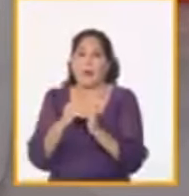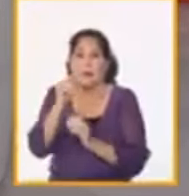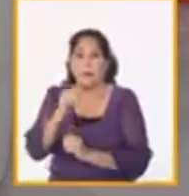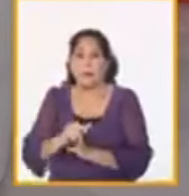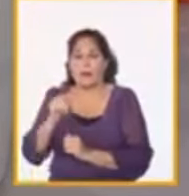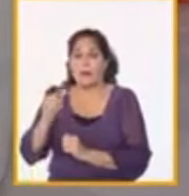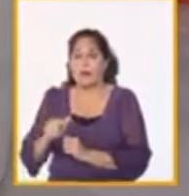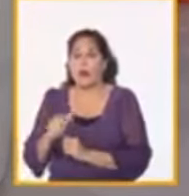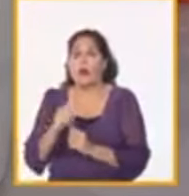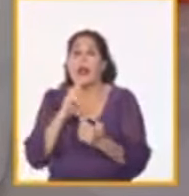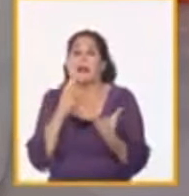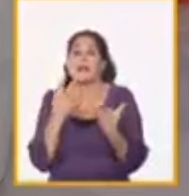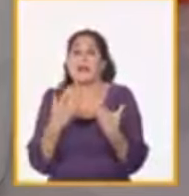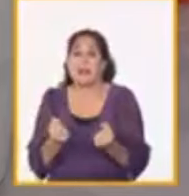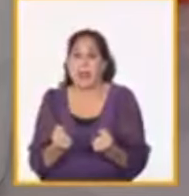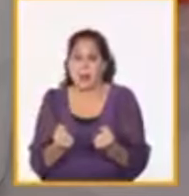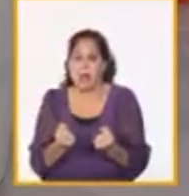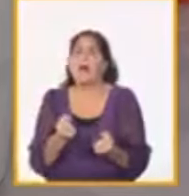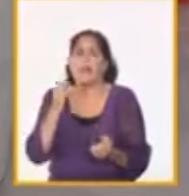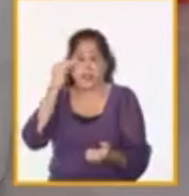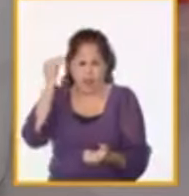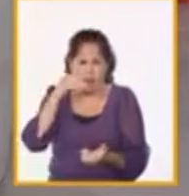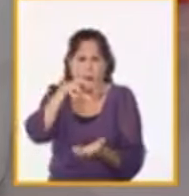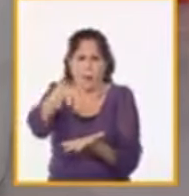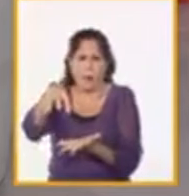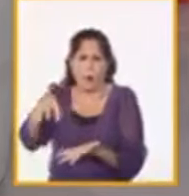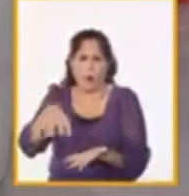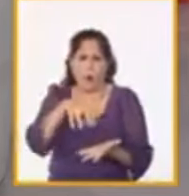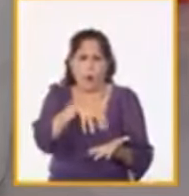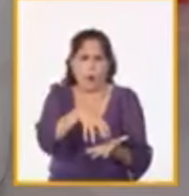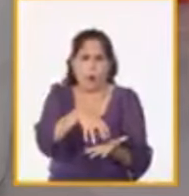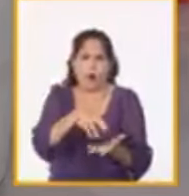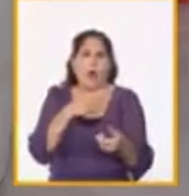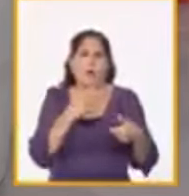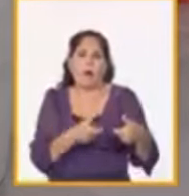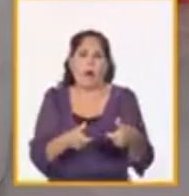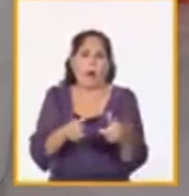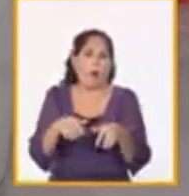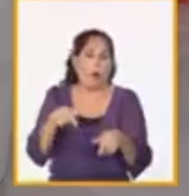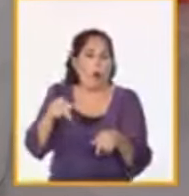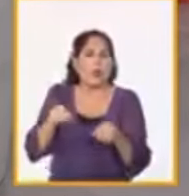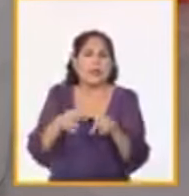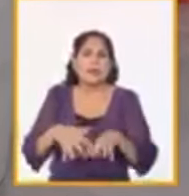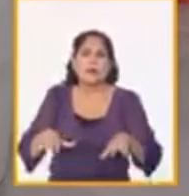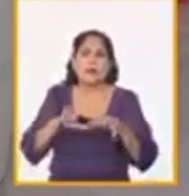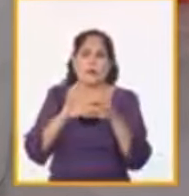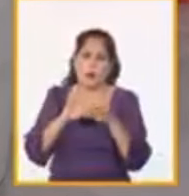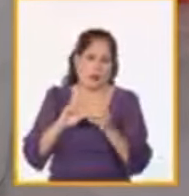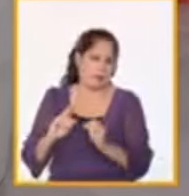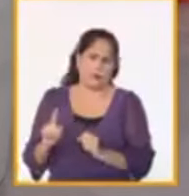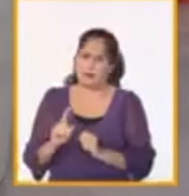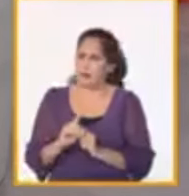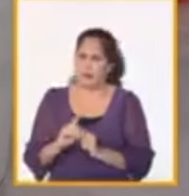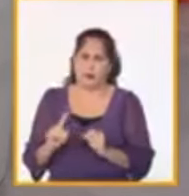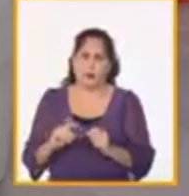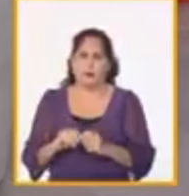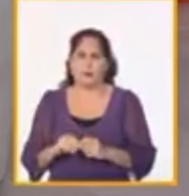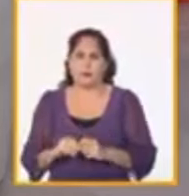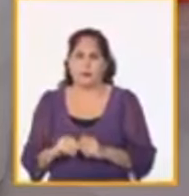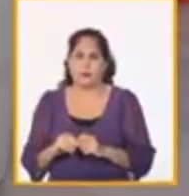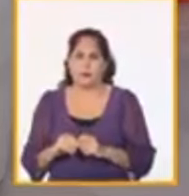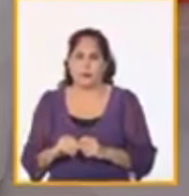por sequía, puntualmente lo tenemos identificado, cuáles son las fuentes, pero hoy no es el problema, cuando lo compara con